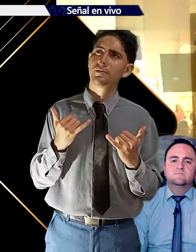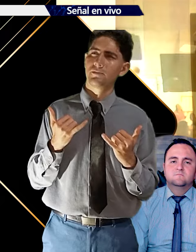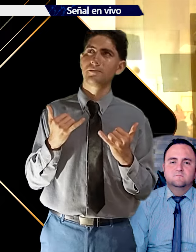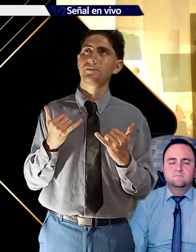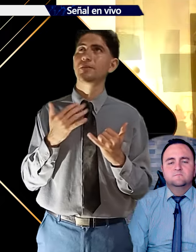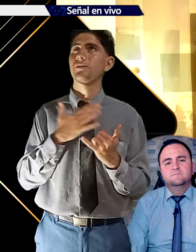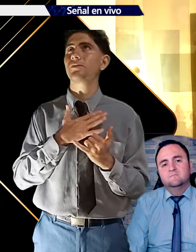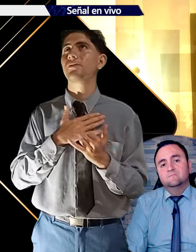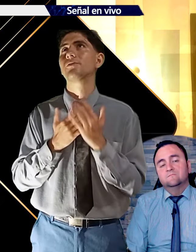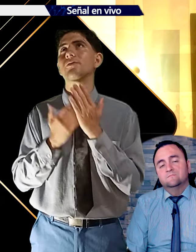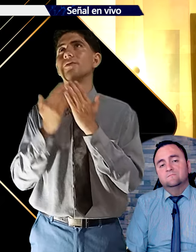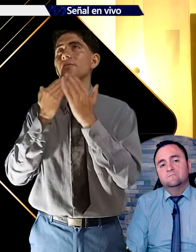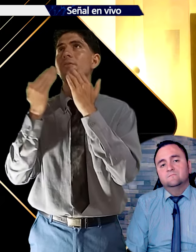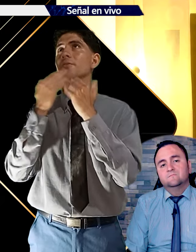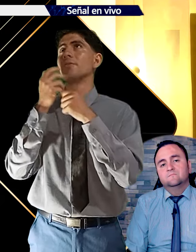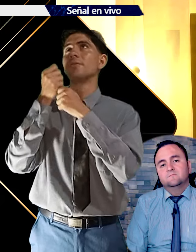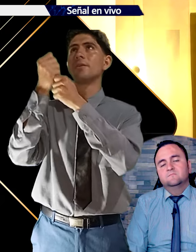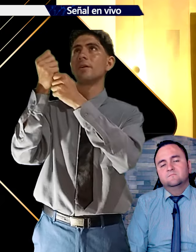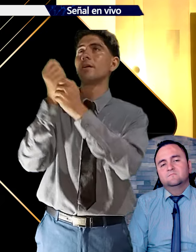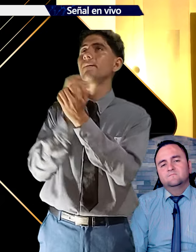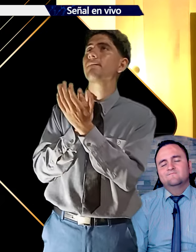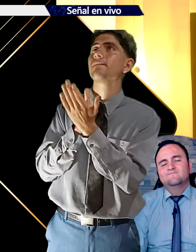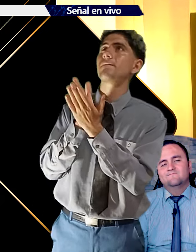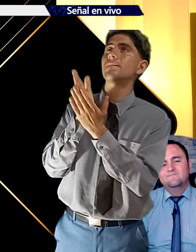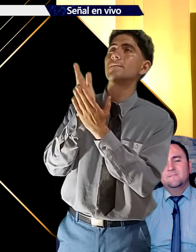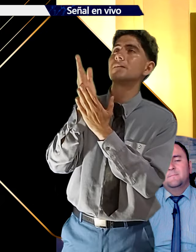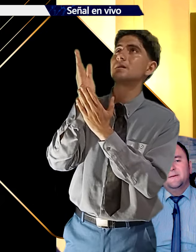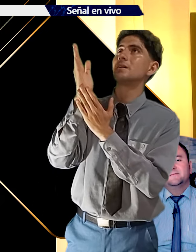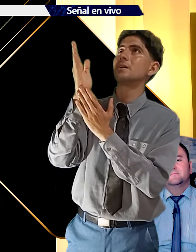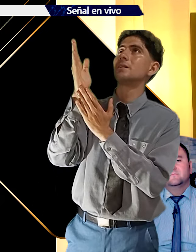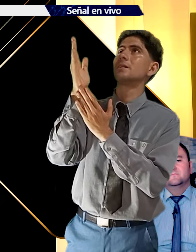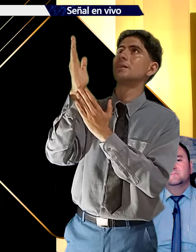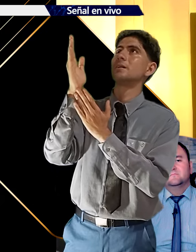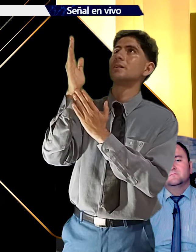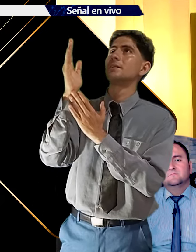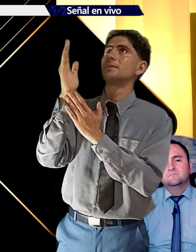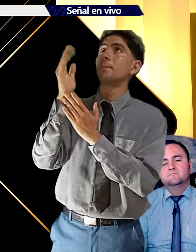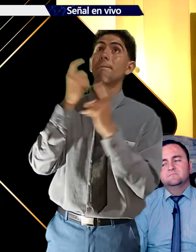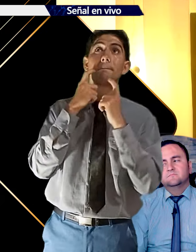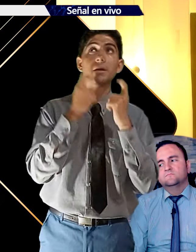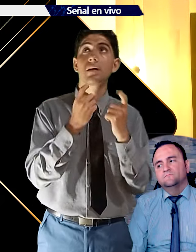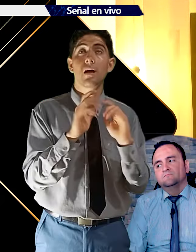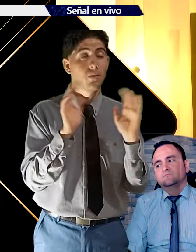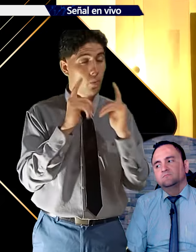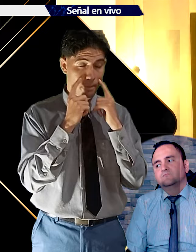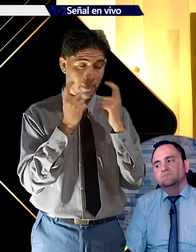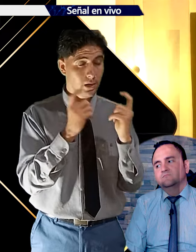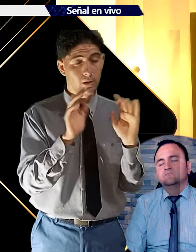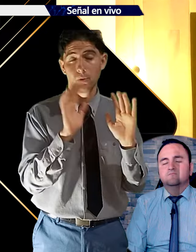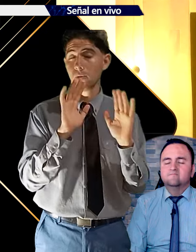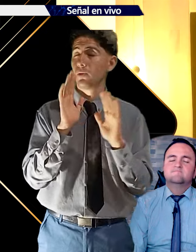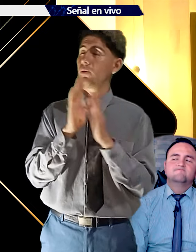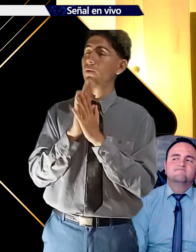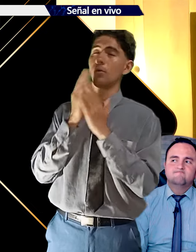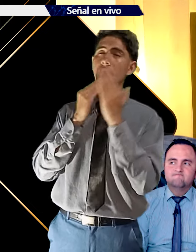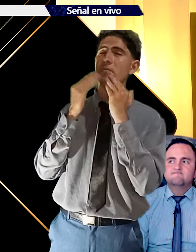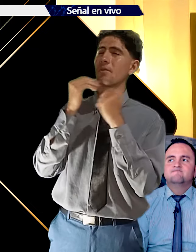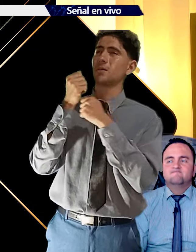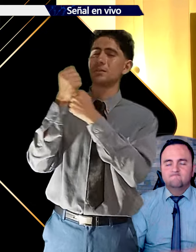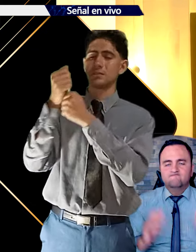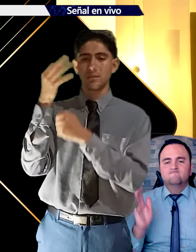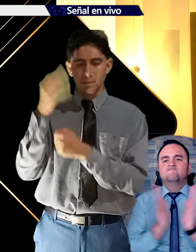Señor. Oh Padre Celestial, en esta hora, sé fiel hasta la muerte, hermano, sé fiel hasta la muerte,